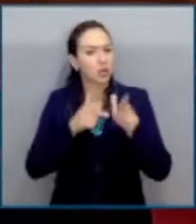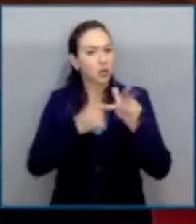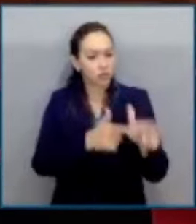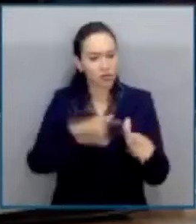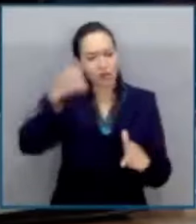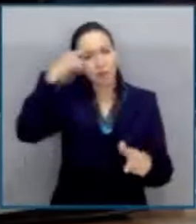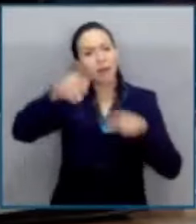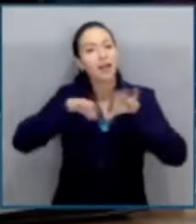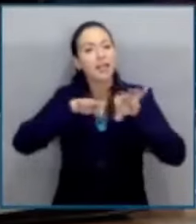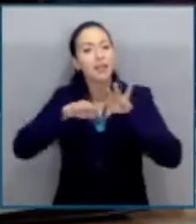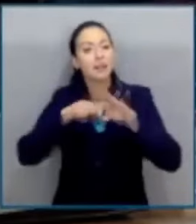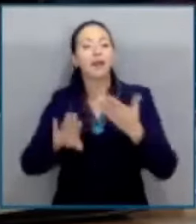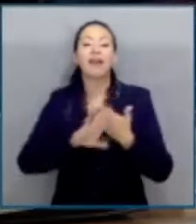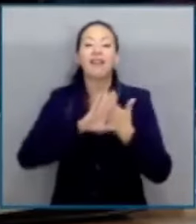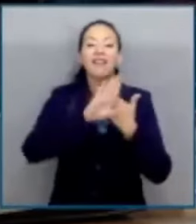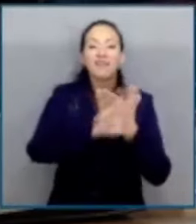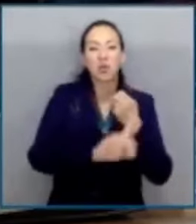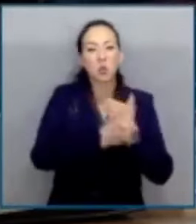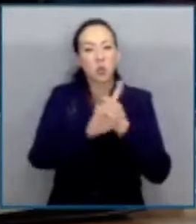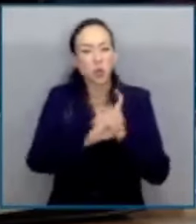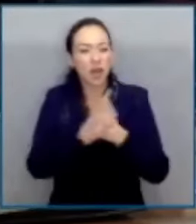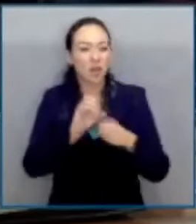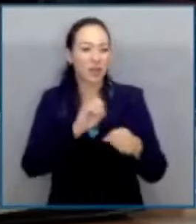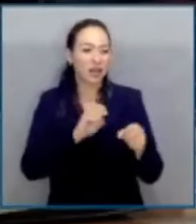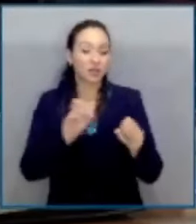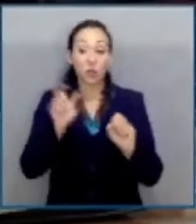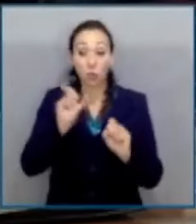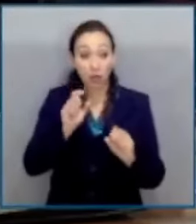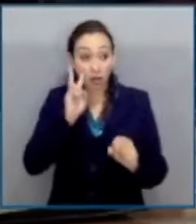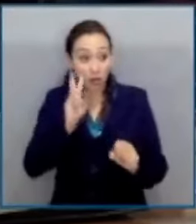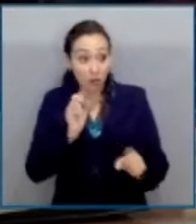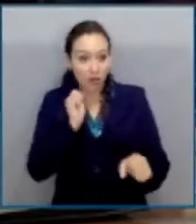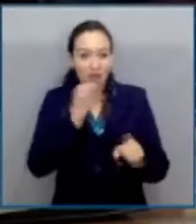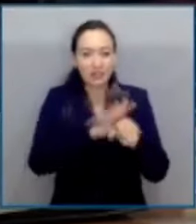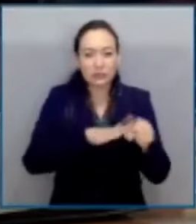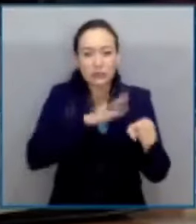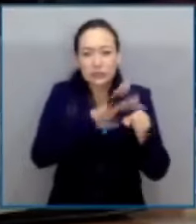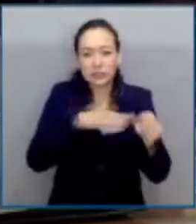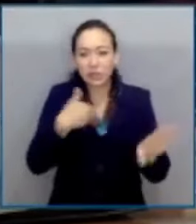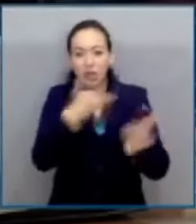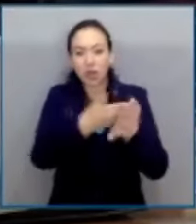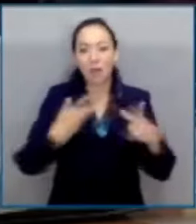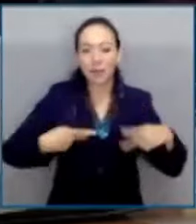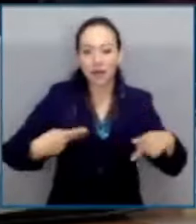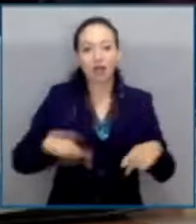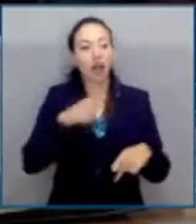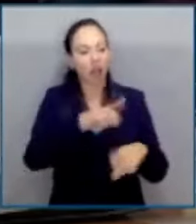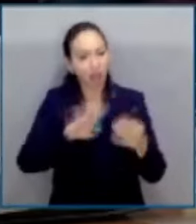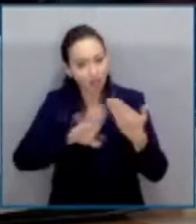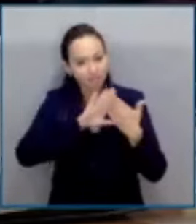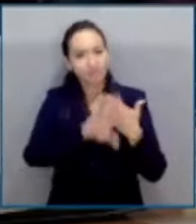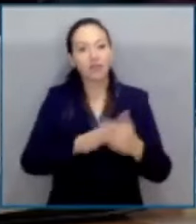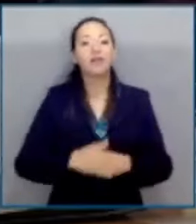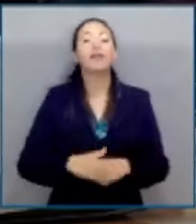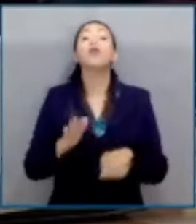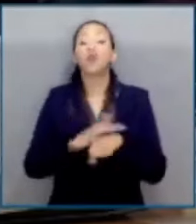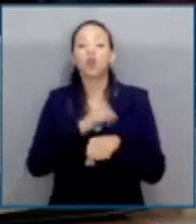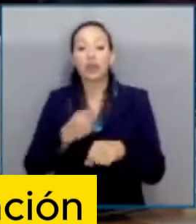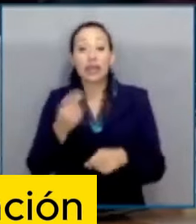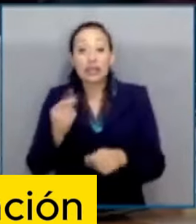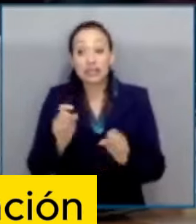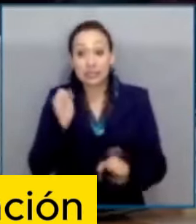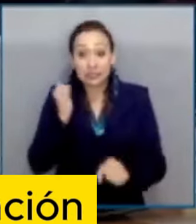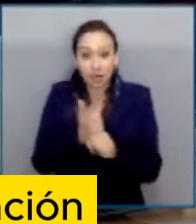corrupción. Eficientar las investigaciones y procedimientos disciplinarios con la finalidad de que se resuelvan lo más pronto